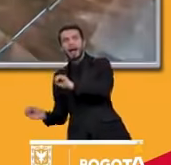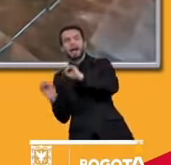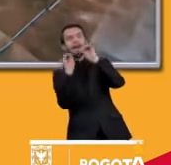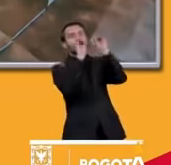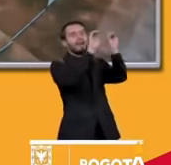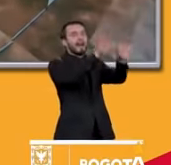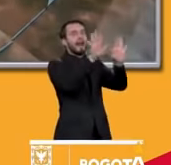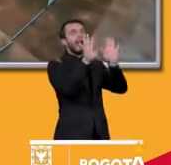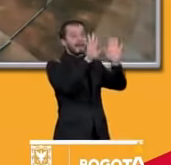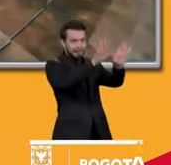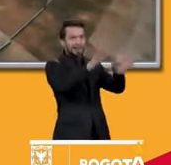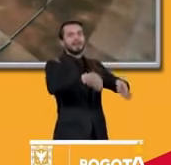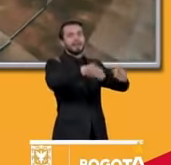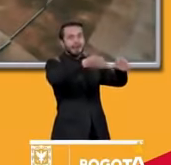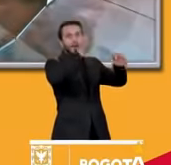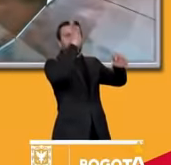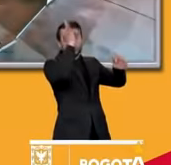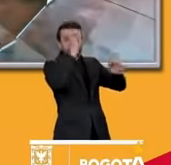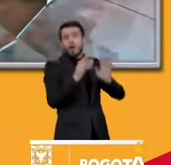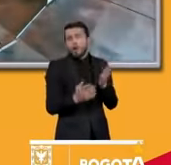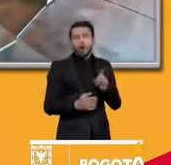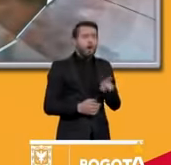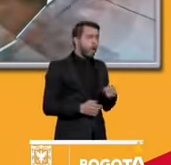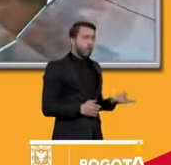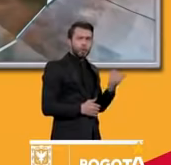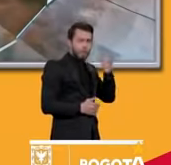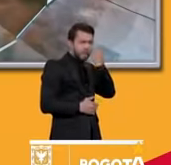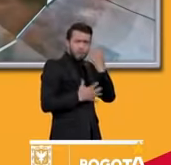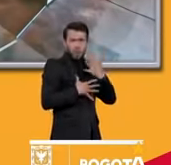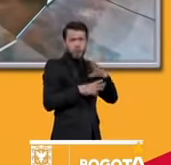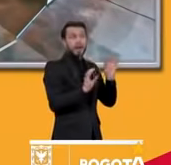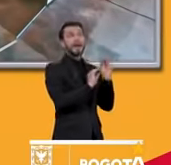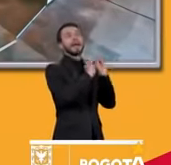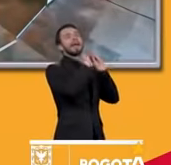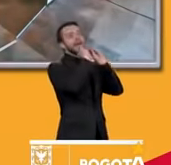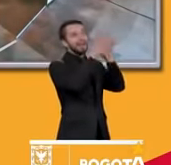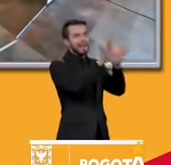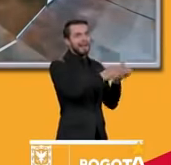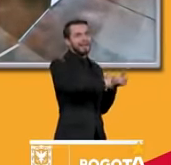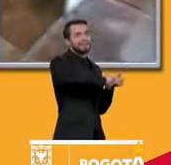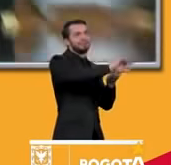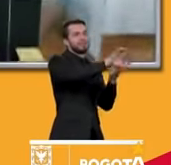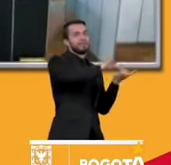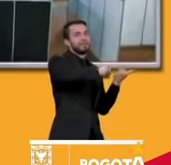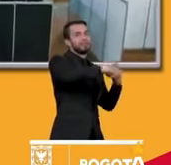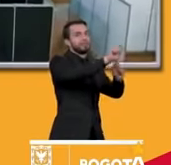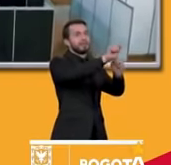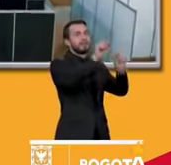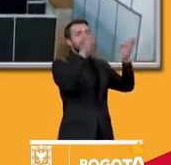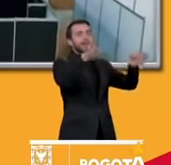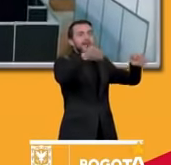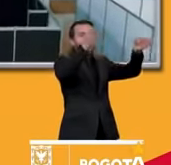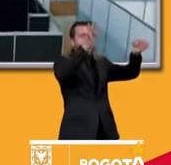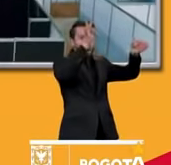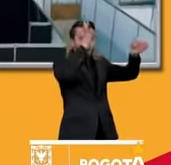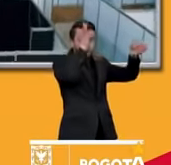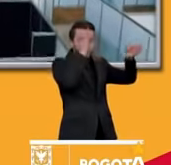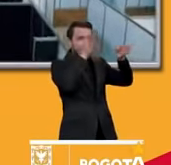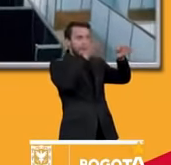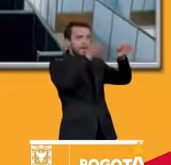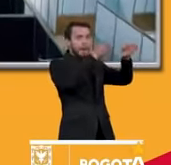ellos concentrados en esa función y poder trasladar aquí. Eso quiere decir que, como ya no lo